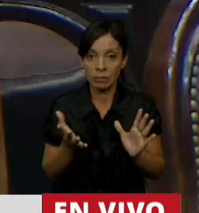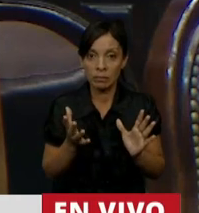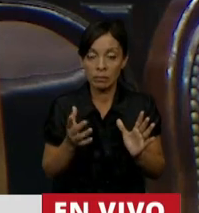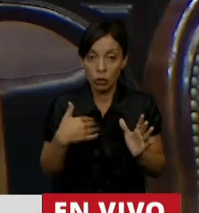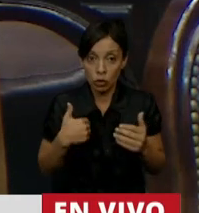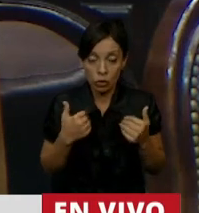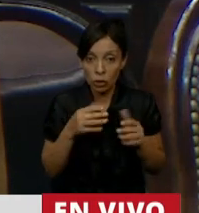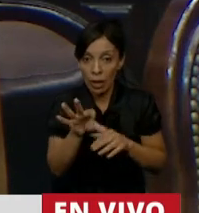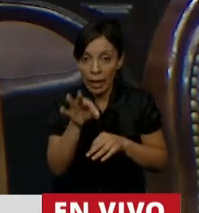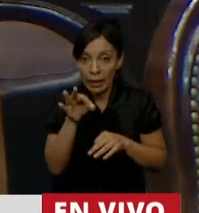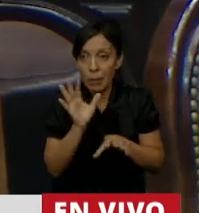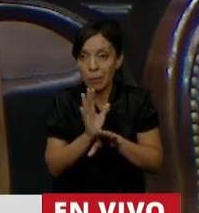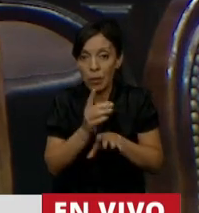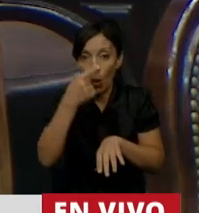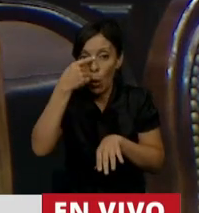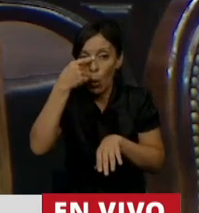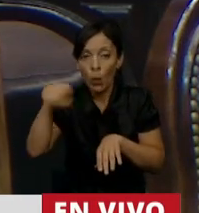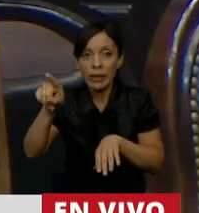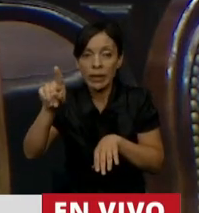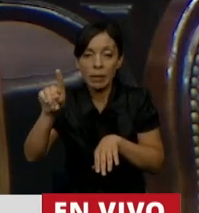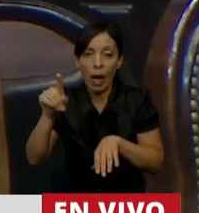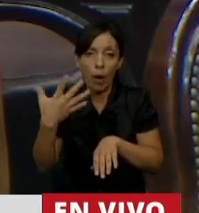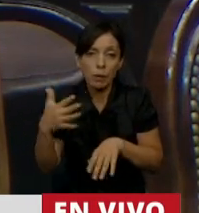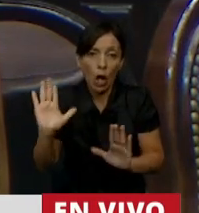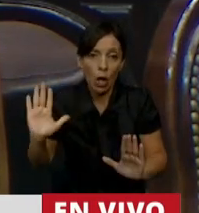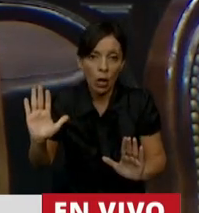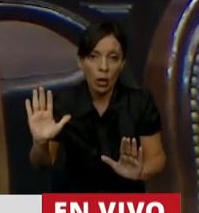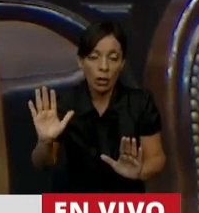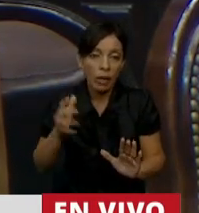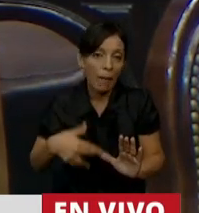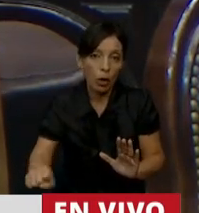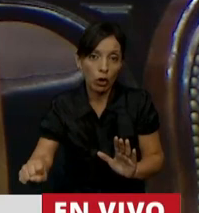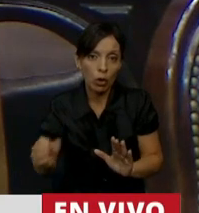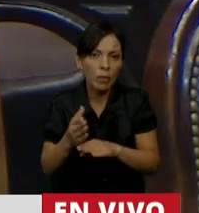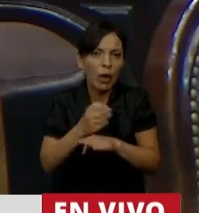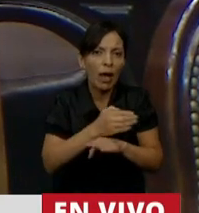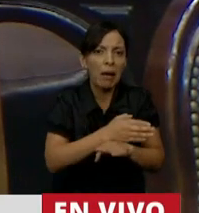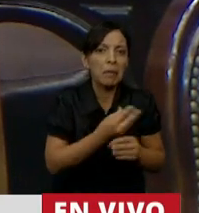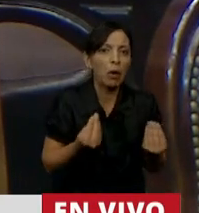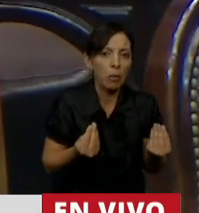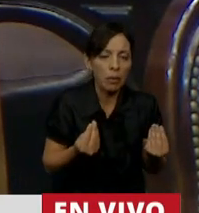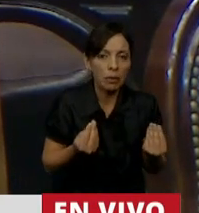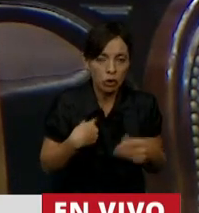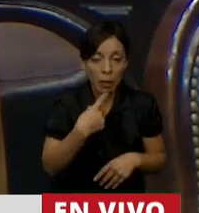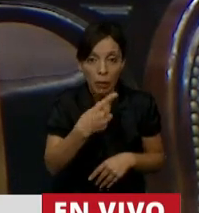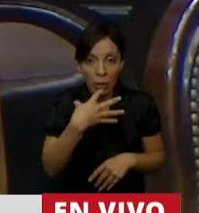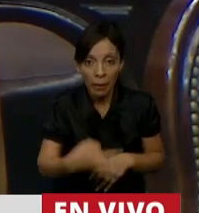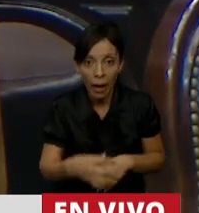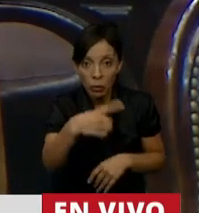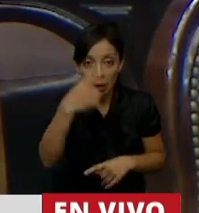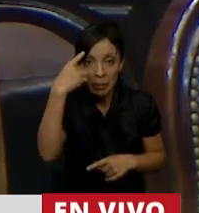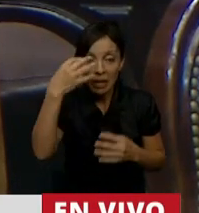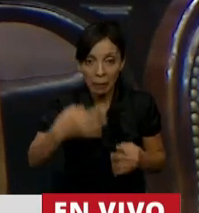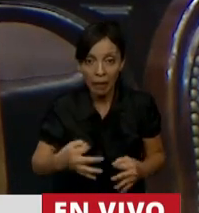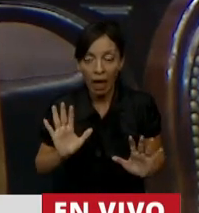tremendo, el último medio, el último resultado que querríamos ver, que es el tema del aborto. Yo les pregunto, ¿realmente ustedes creen que es